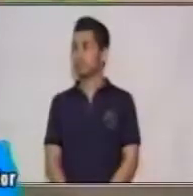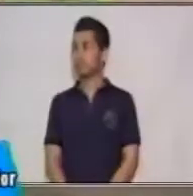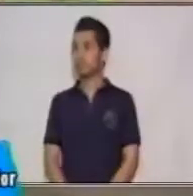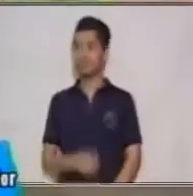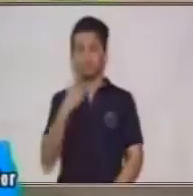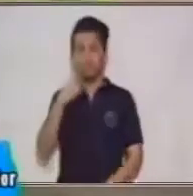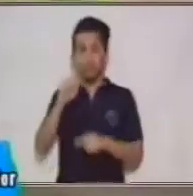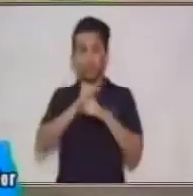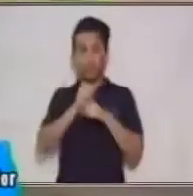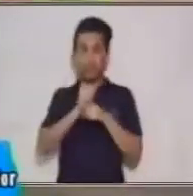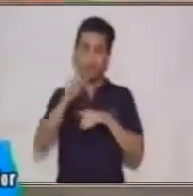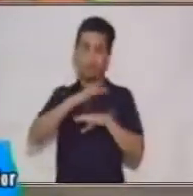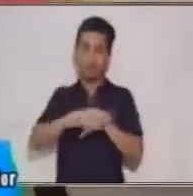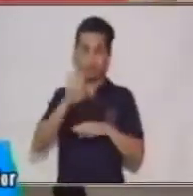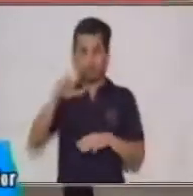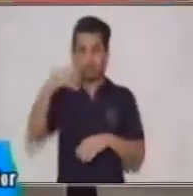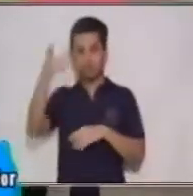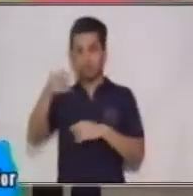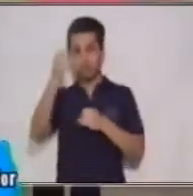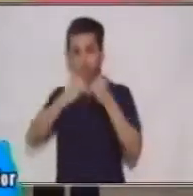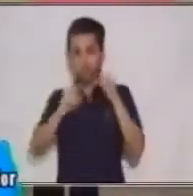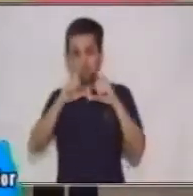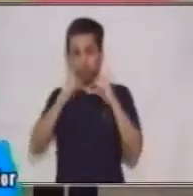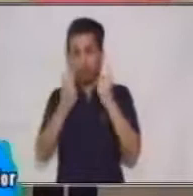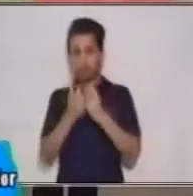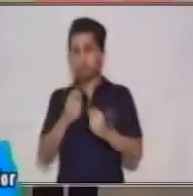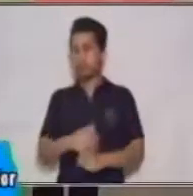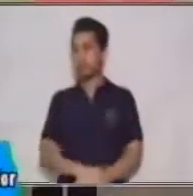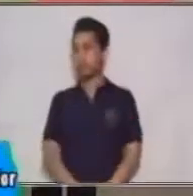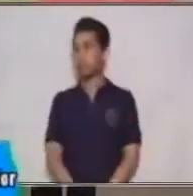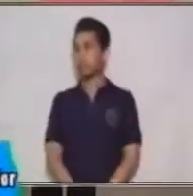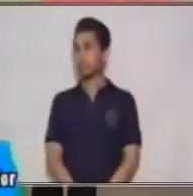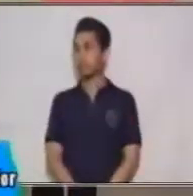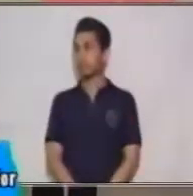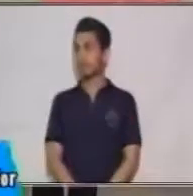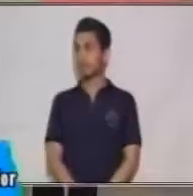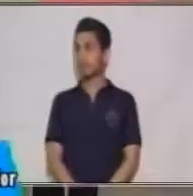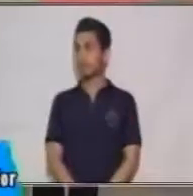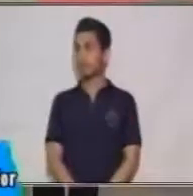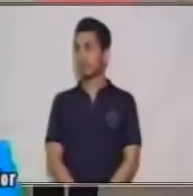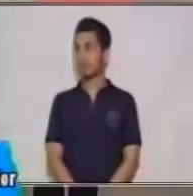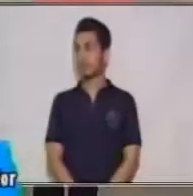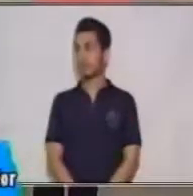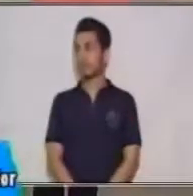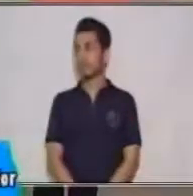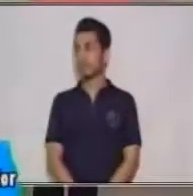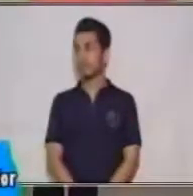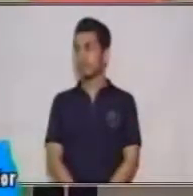y repasemos acerca de esto. Ahora, para continuar con nuestra clase,